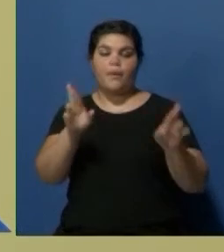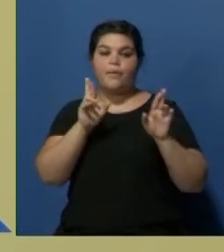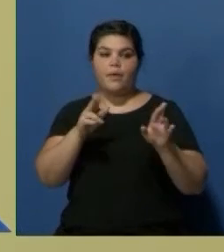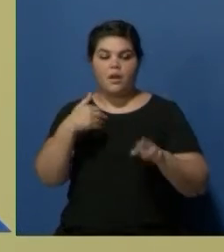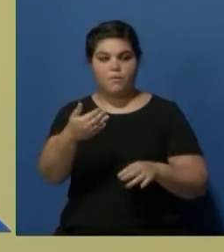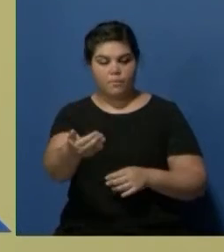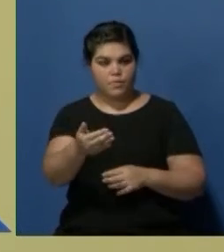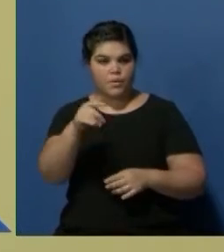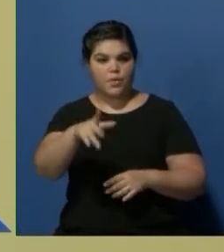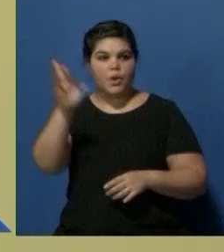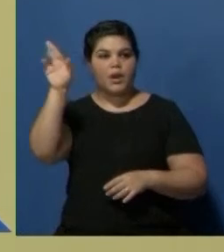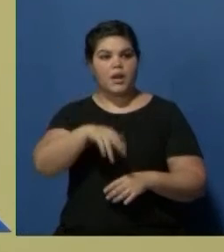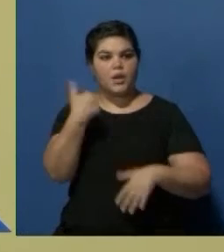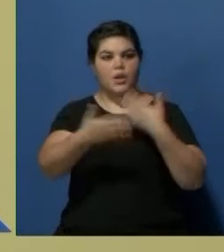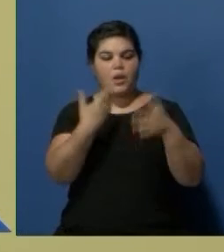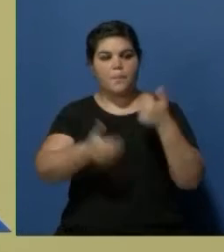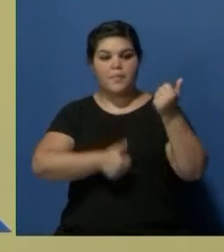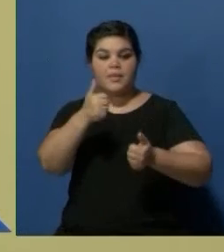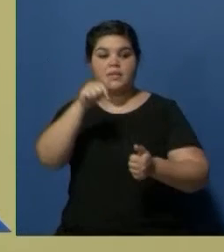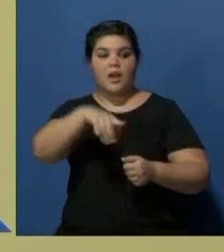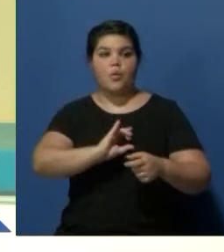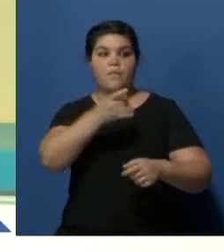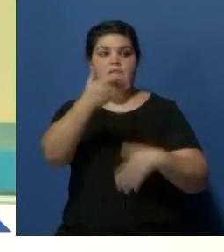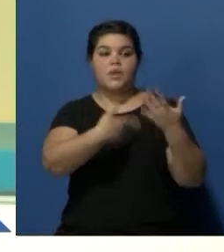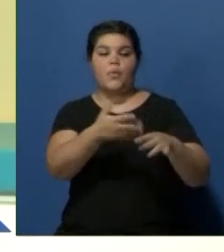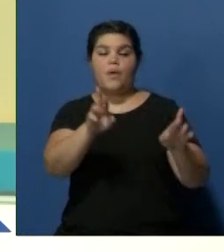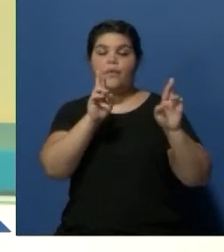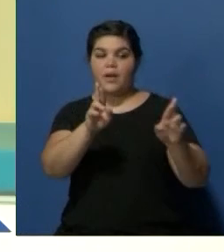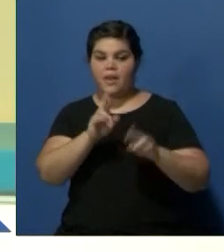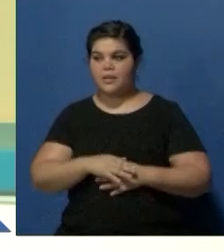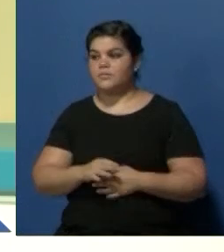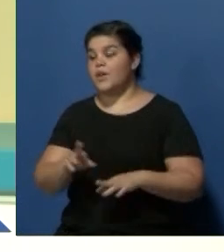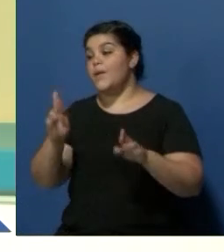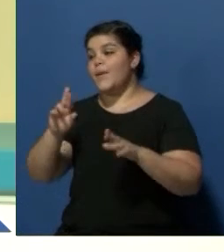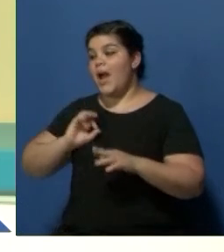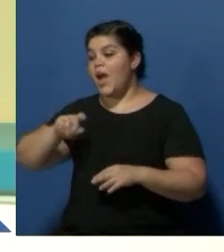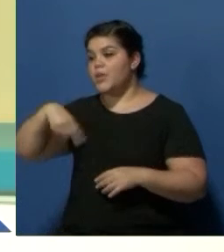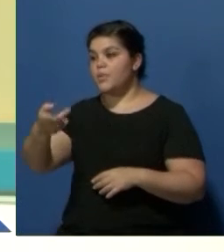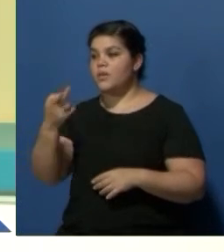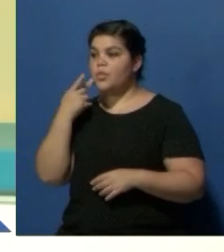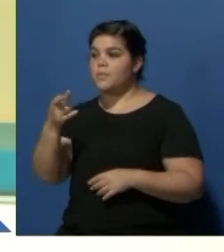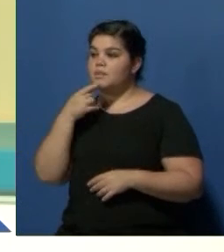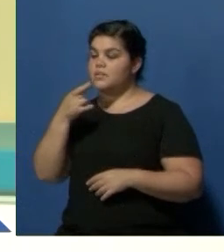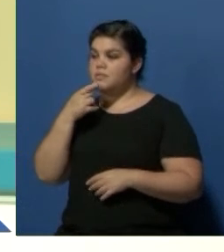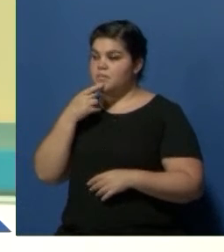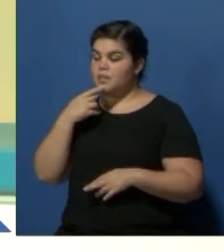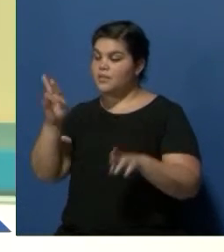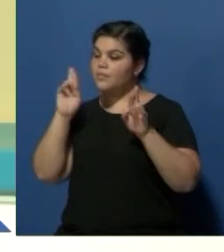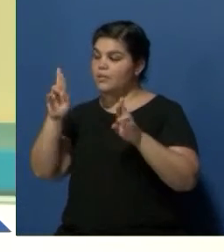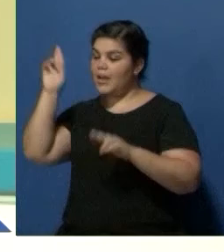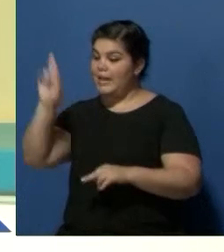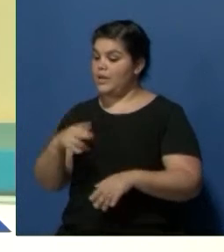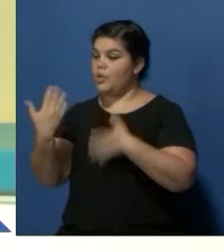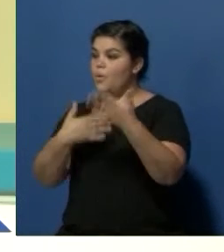algún torneo regional. Si se puede aquí en la universidad, sería genial. Sí, esperamos que para el año que viene, que se va a disputar el regional,